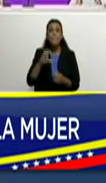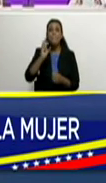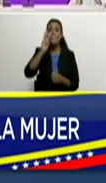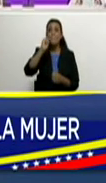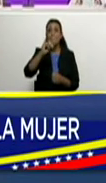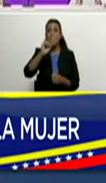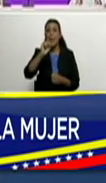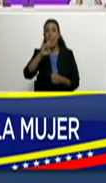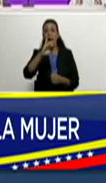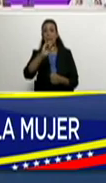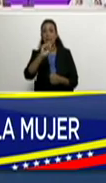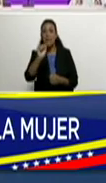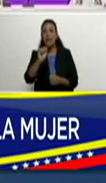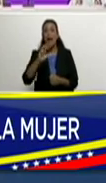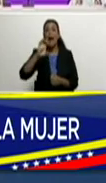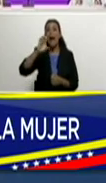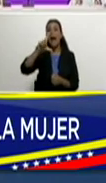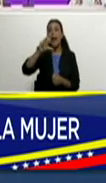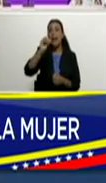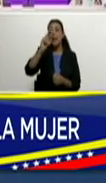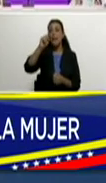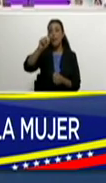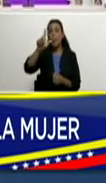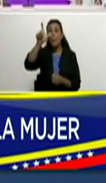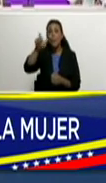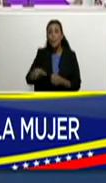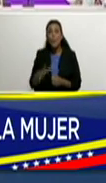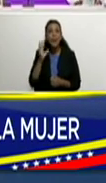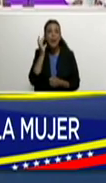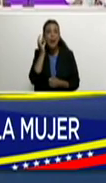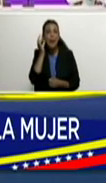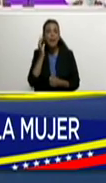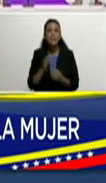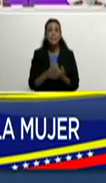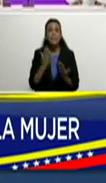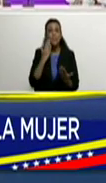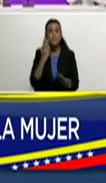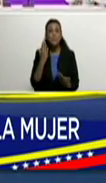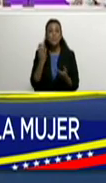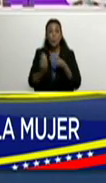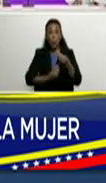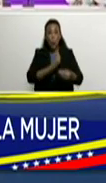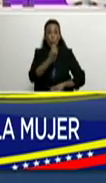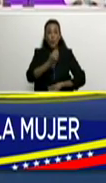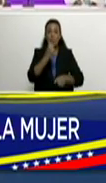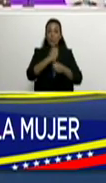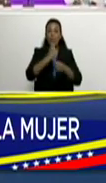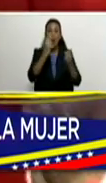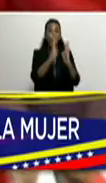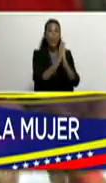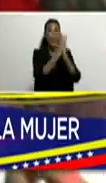León. María León, quien ha sacado este libro